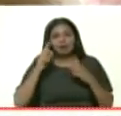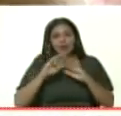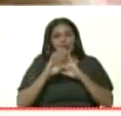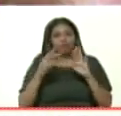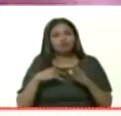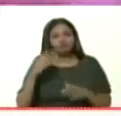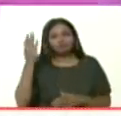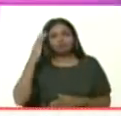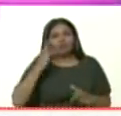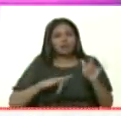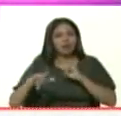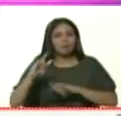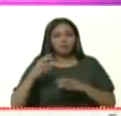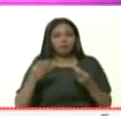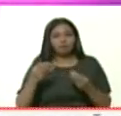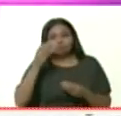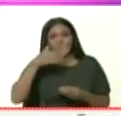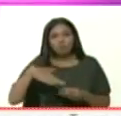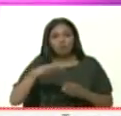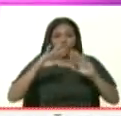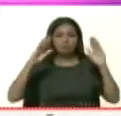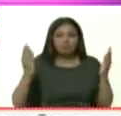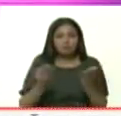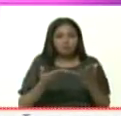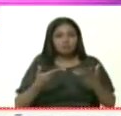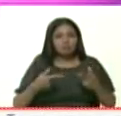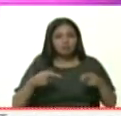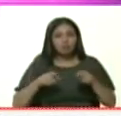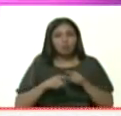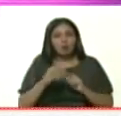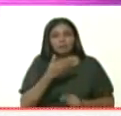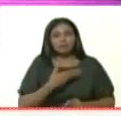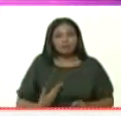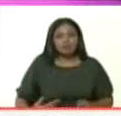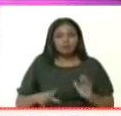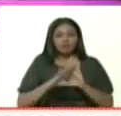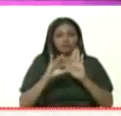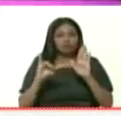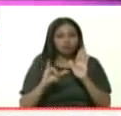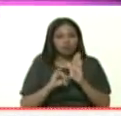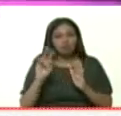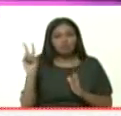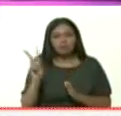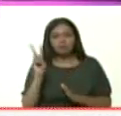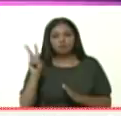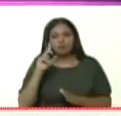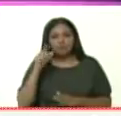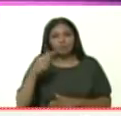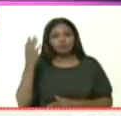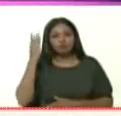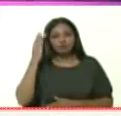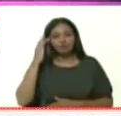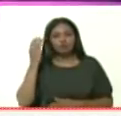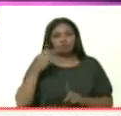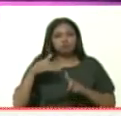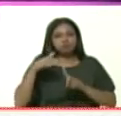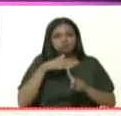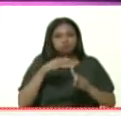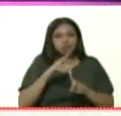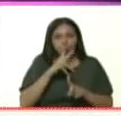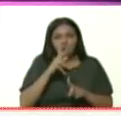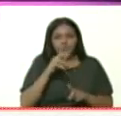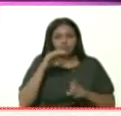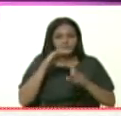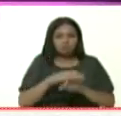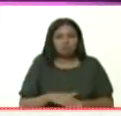amor que muchos pueblos del mundo me dan como presidente constitucional de Venezuela, también sé la manipulación a que es